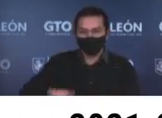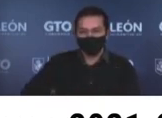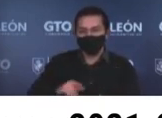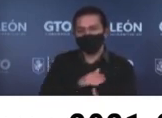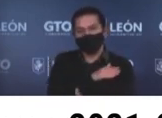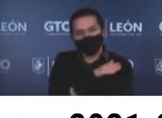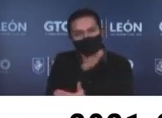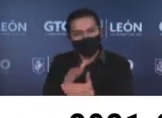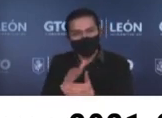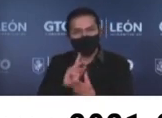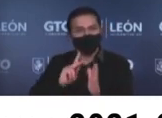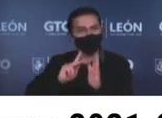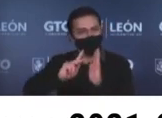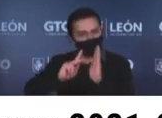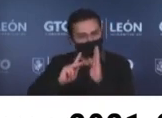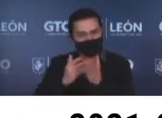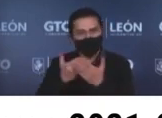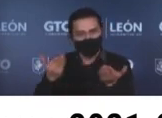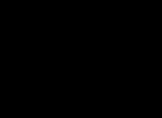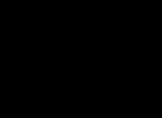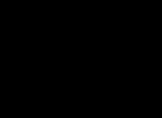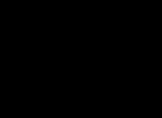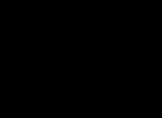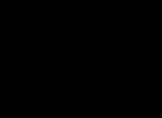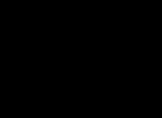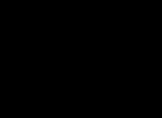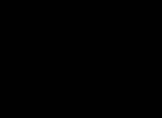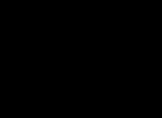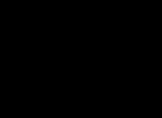15% lo mismo para los cadetes